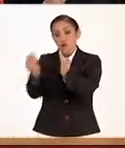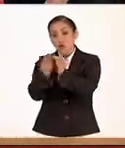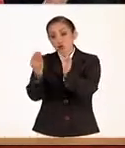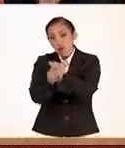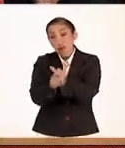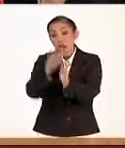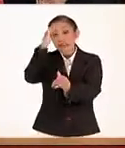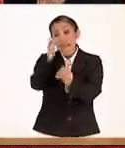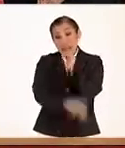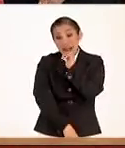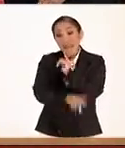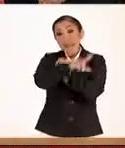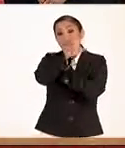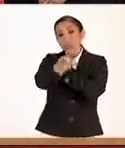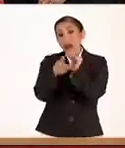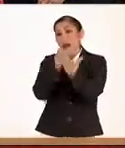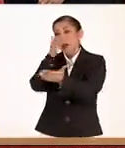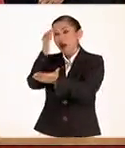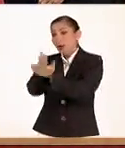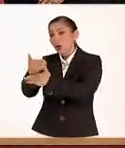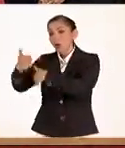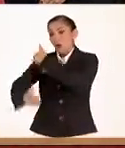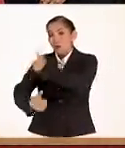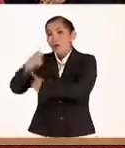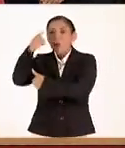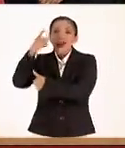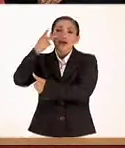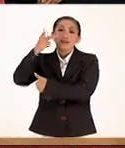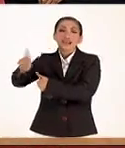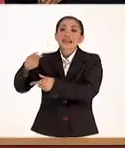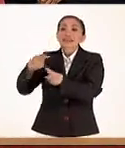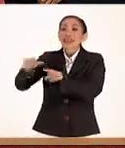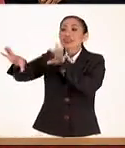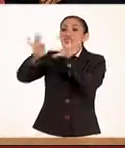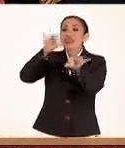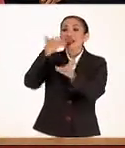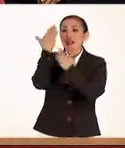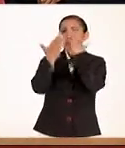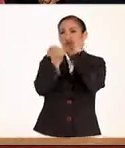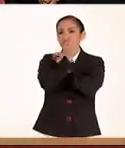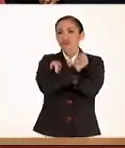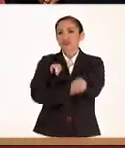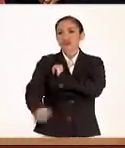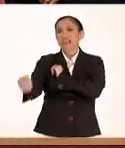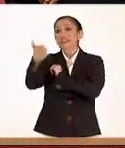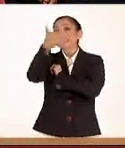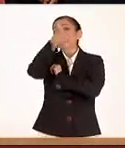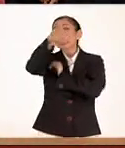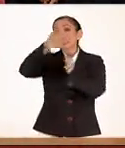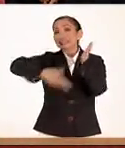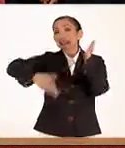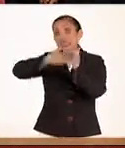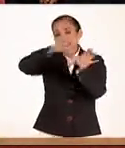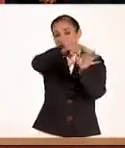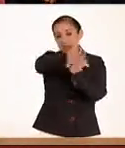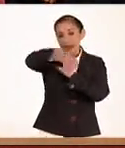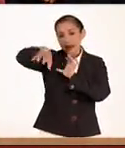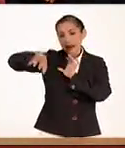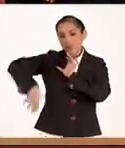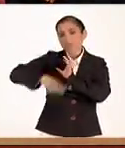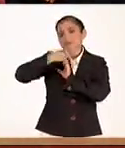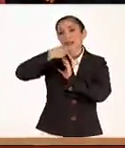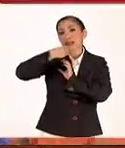y al terminar debido a su desempeño un concurso para obtener quién era el mejor estudiante en seis talleres que existieron que